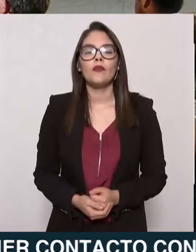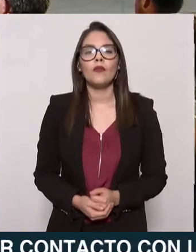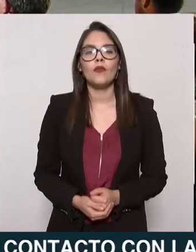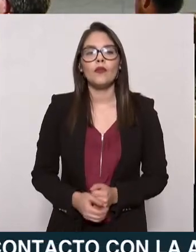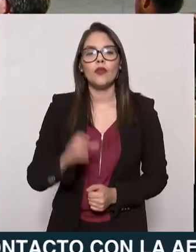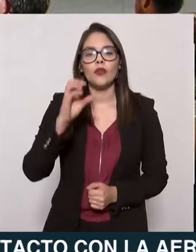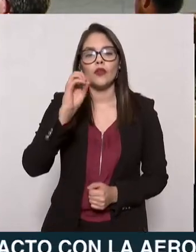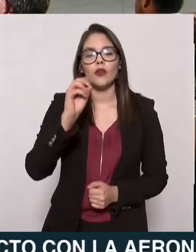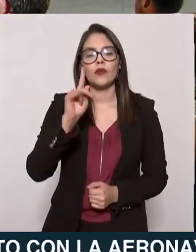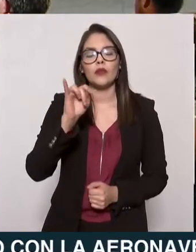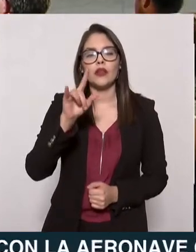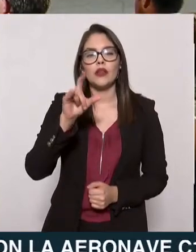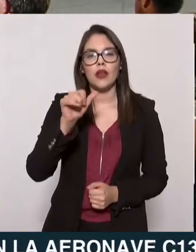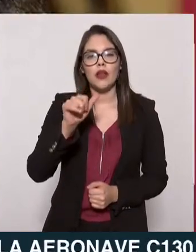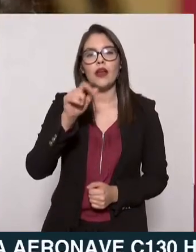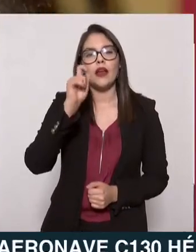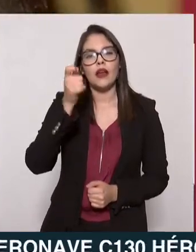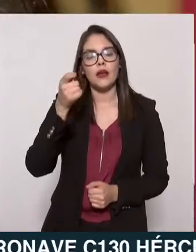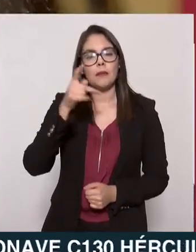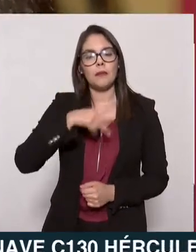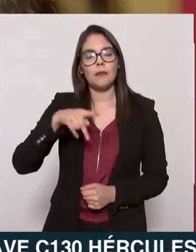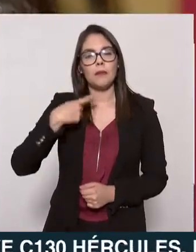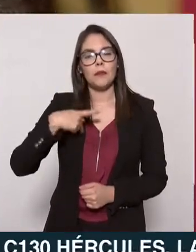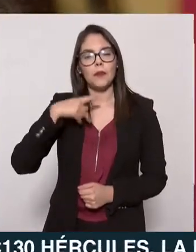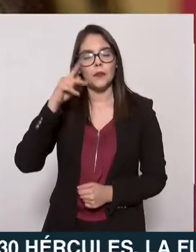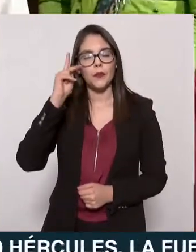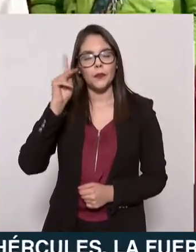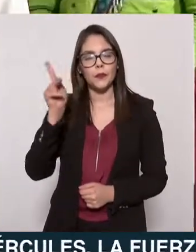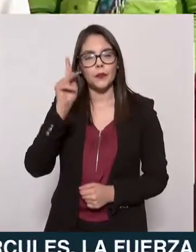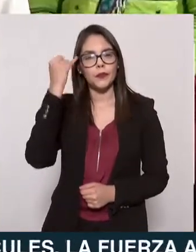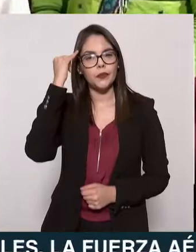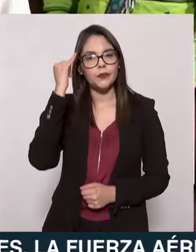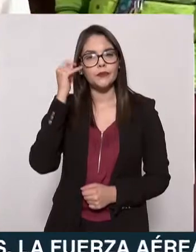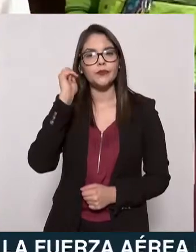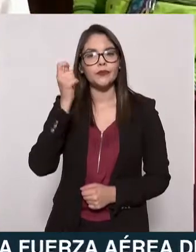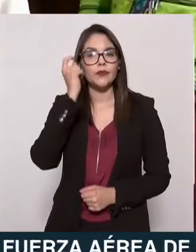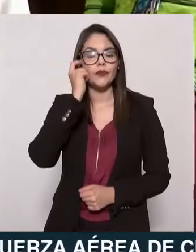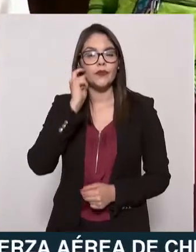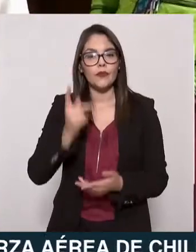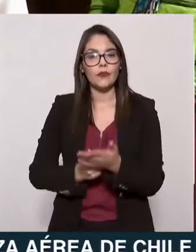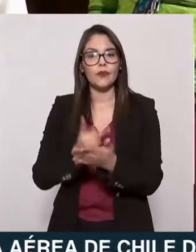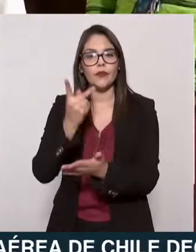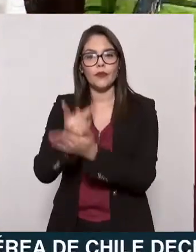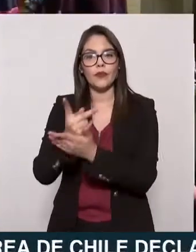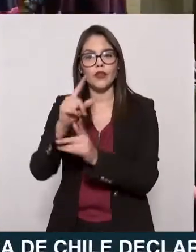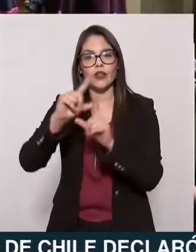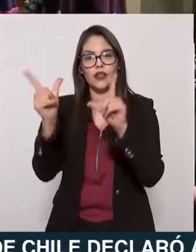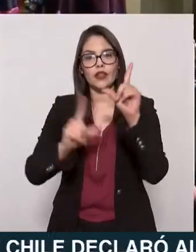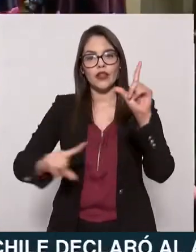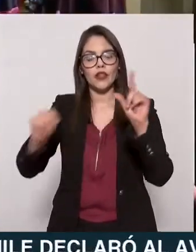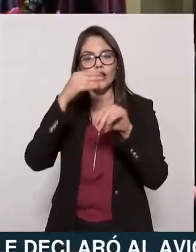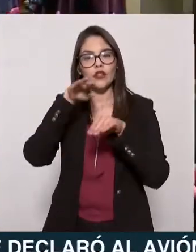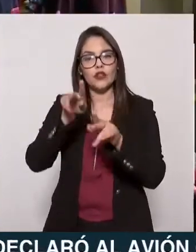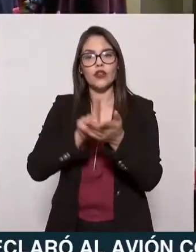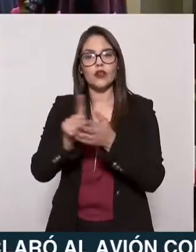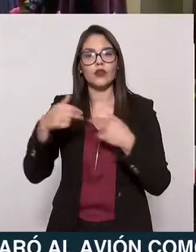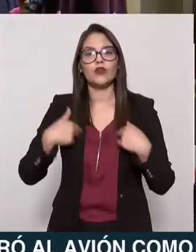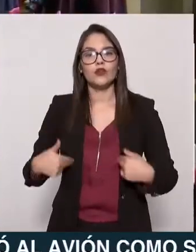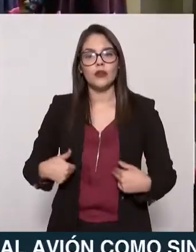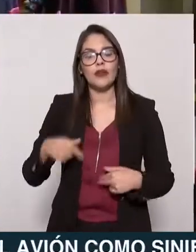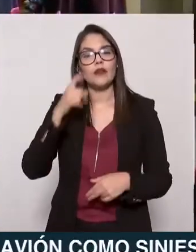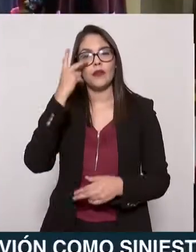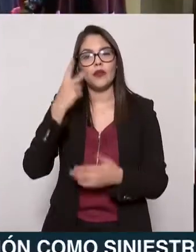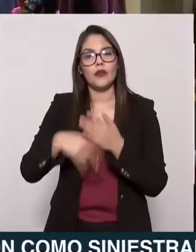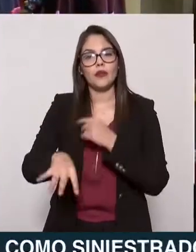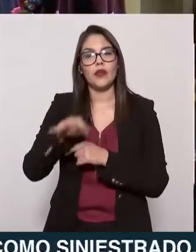Optilia Eugenio Manuel, indígena del municipio de Ayutla, en Guerrero, recibió el Premio Nacional de Derechos Humanos 2019 de manos